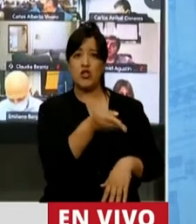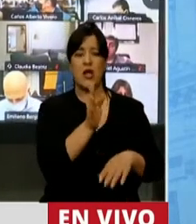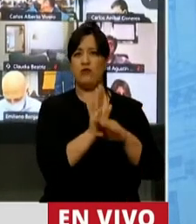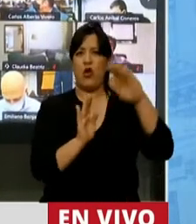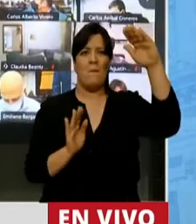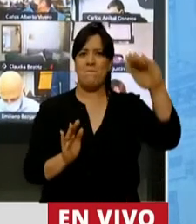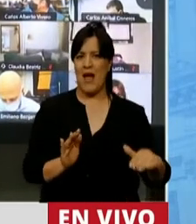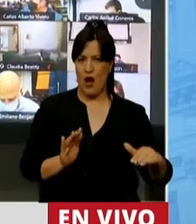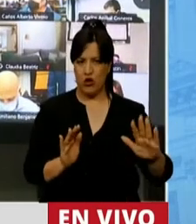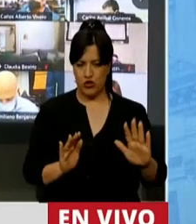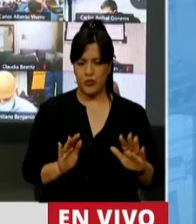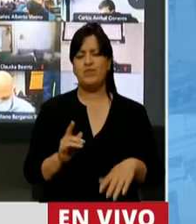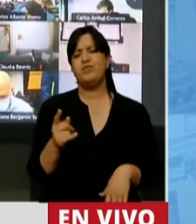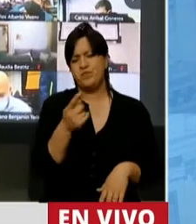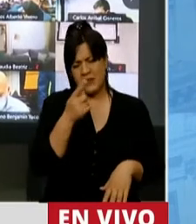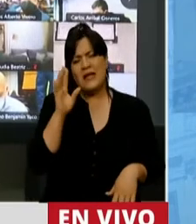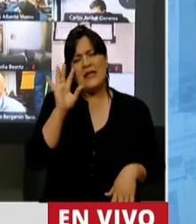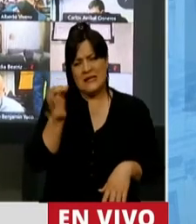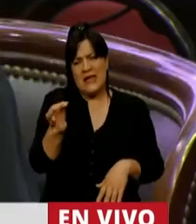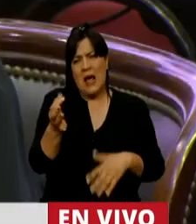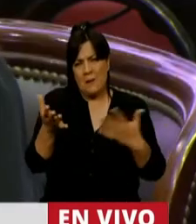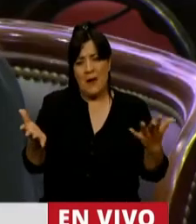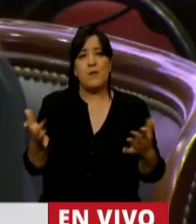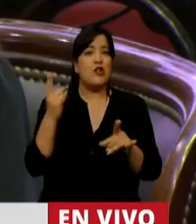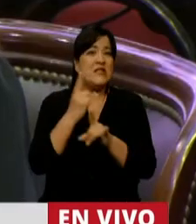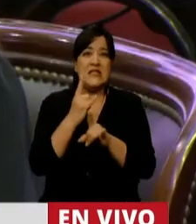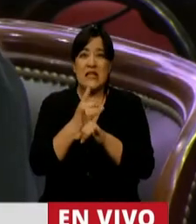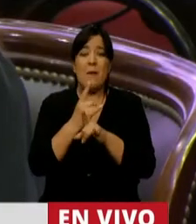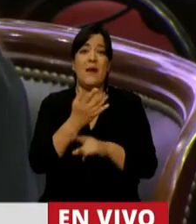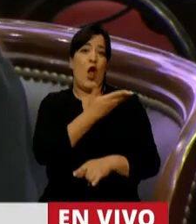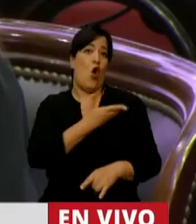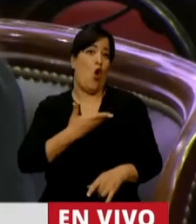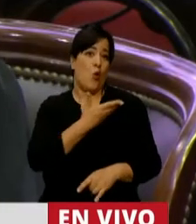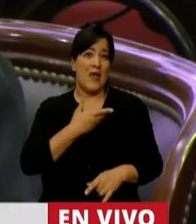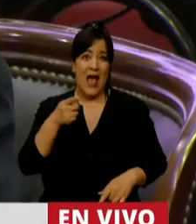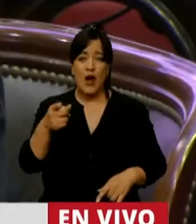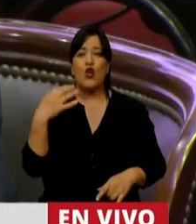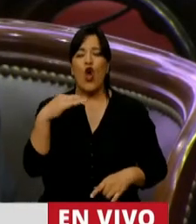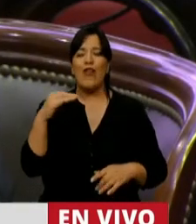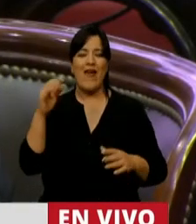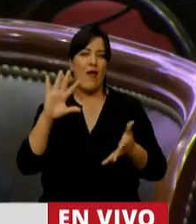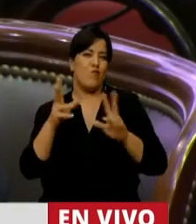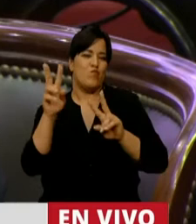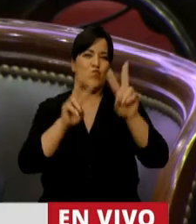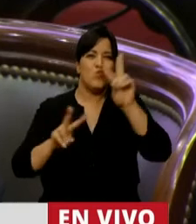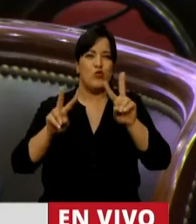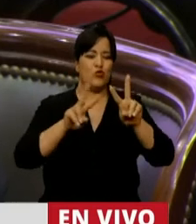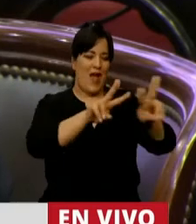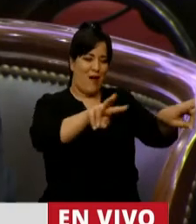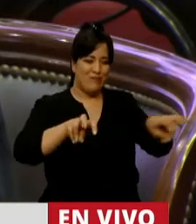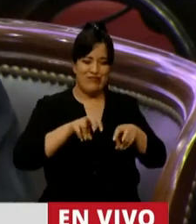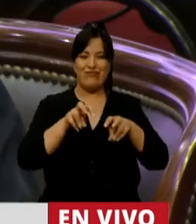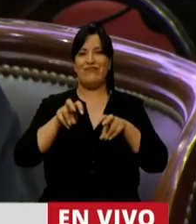Si bien es lógico y todo gobierno debe tratar de tener el equilibrio de las cuentas